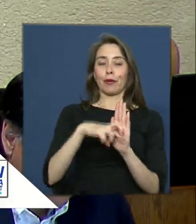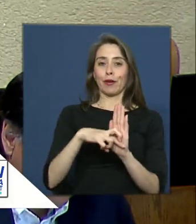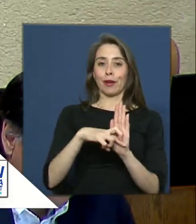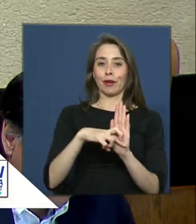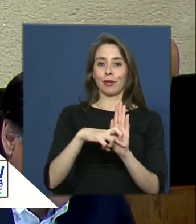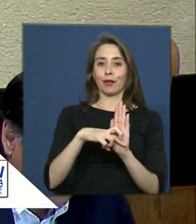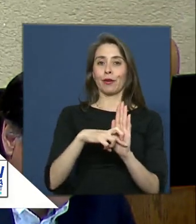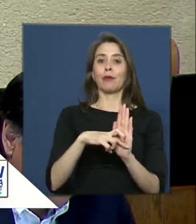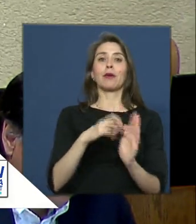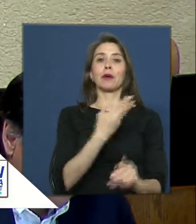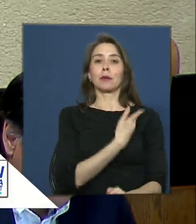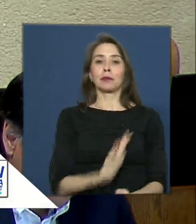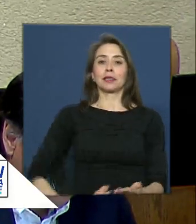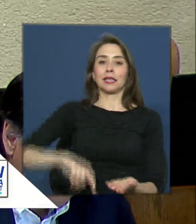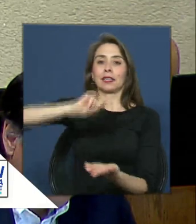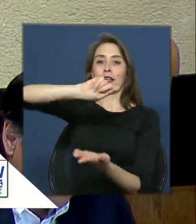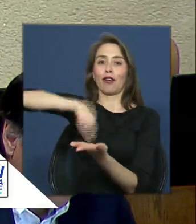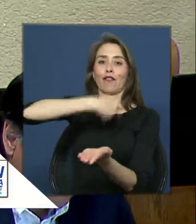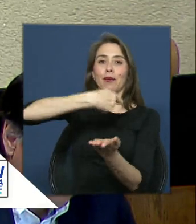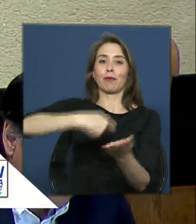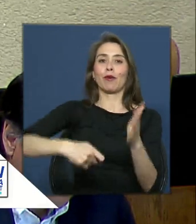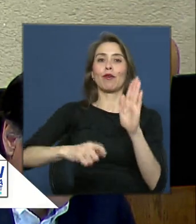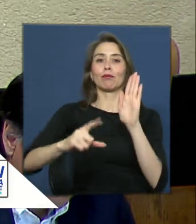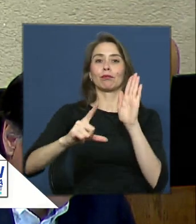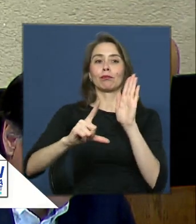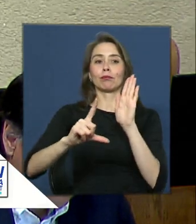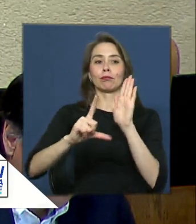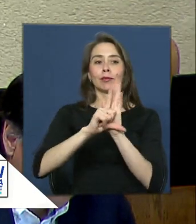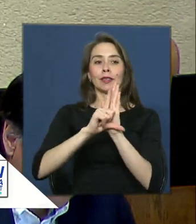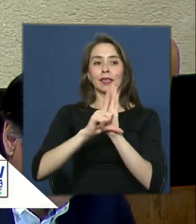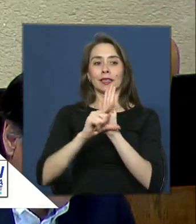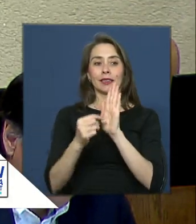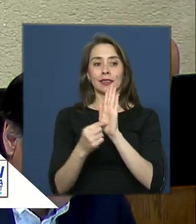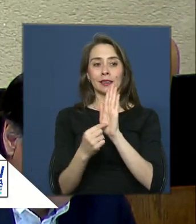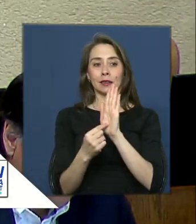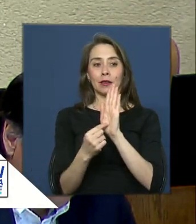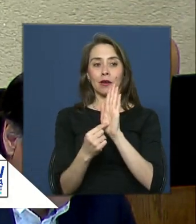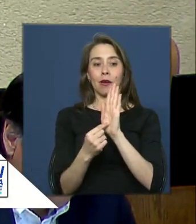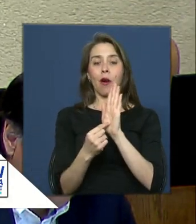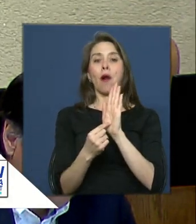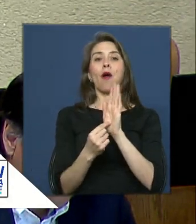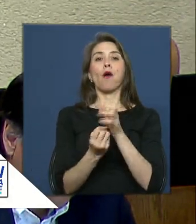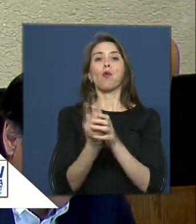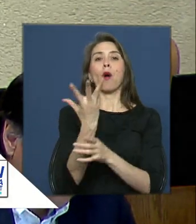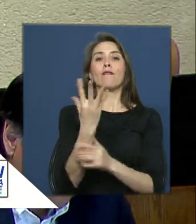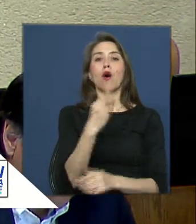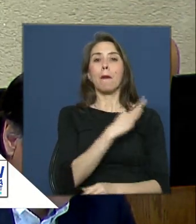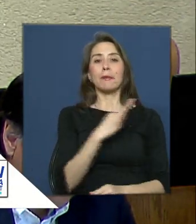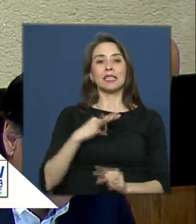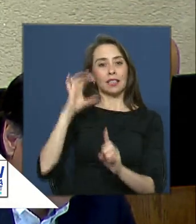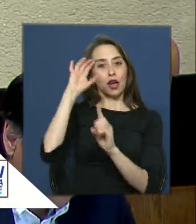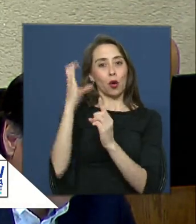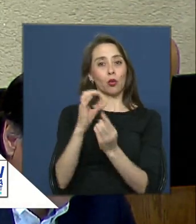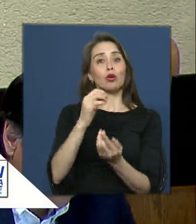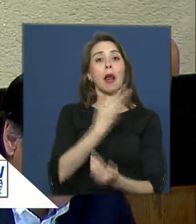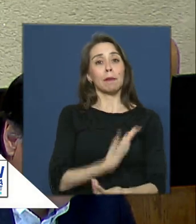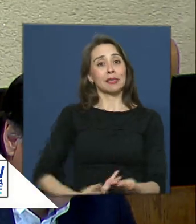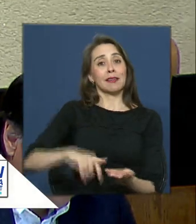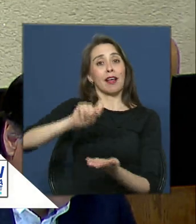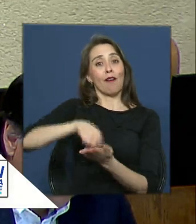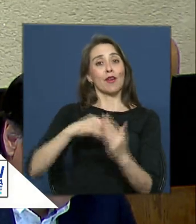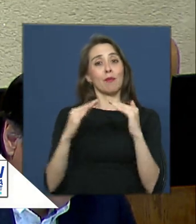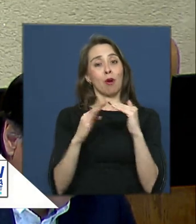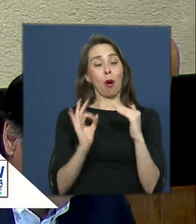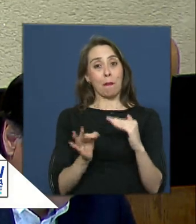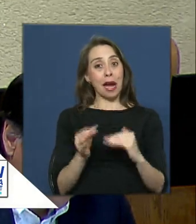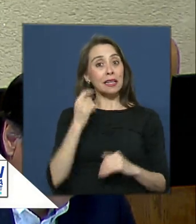fue firmado y puesto en marcha el proyecto del Ministerio de Cultura en el Palacio de la Moneda. Sin embargo,